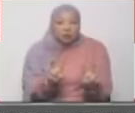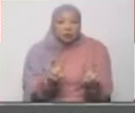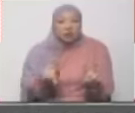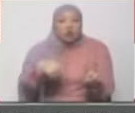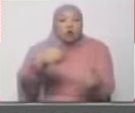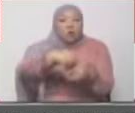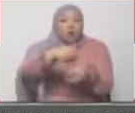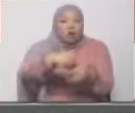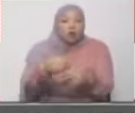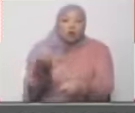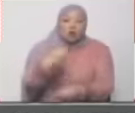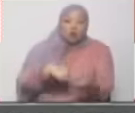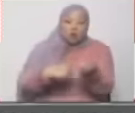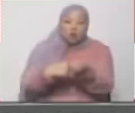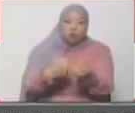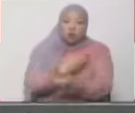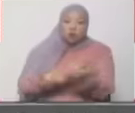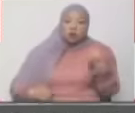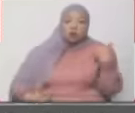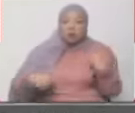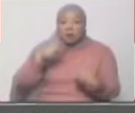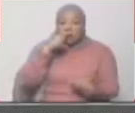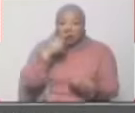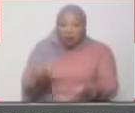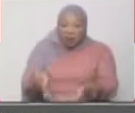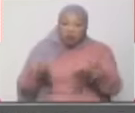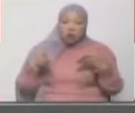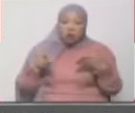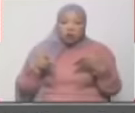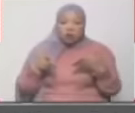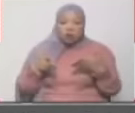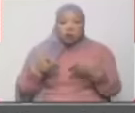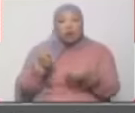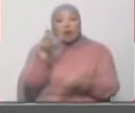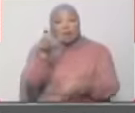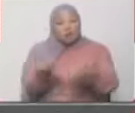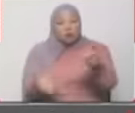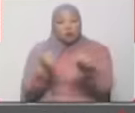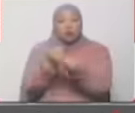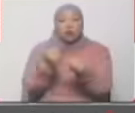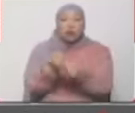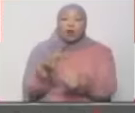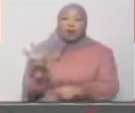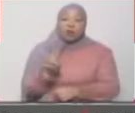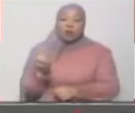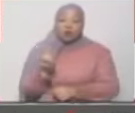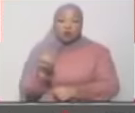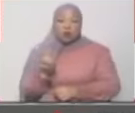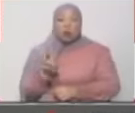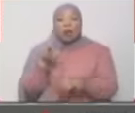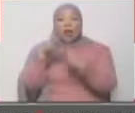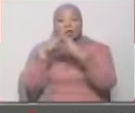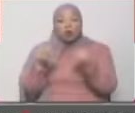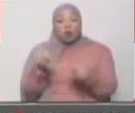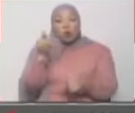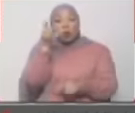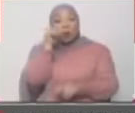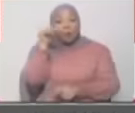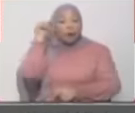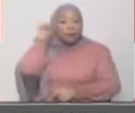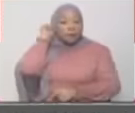votaron mayoritariamente para nuestro triunfo. Pero también digo, bienaventurados los venezolanos y venezolanos